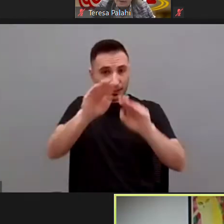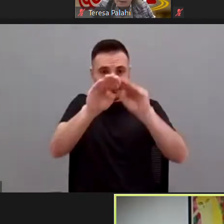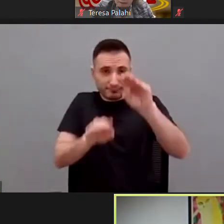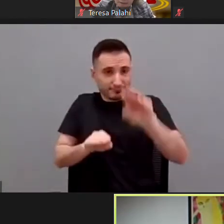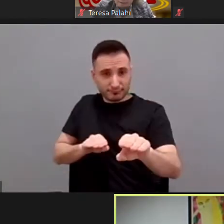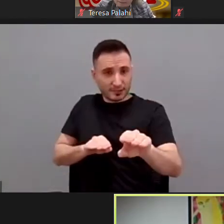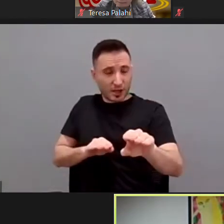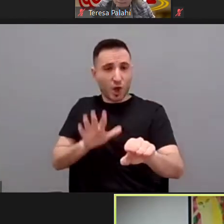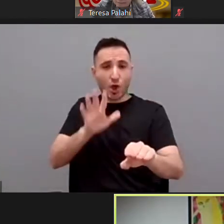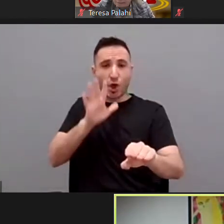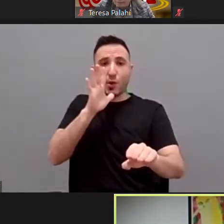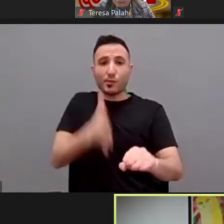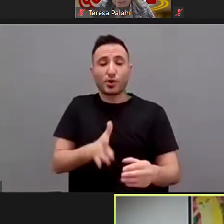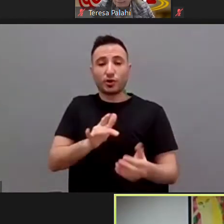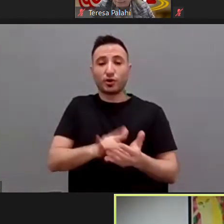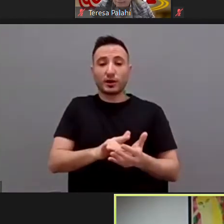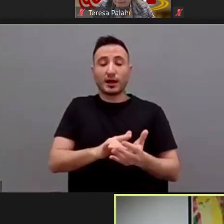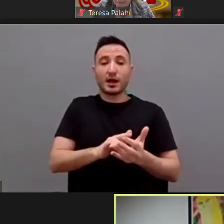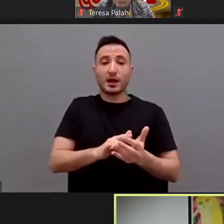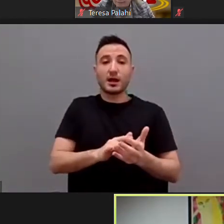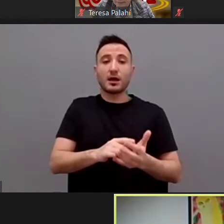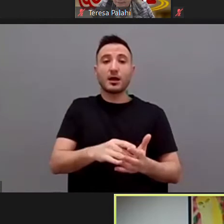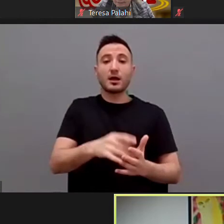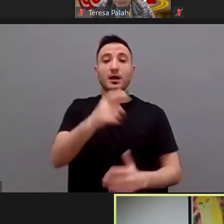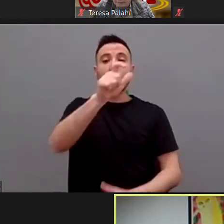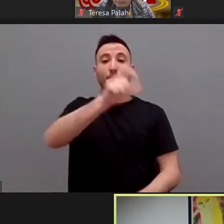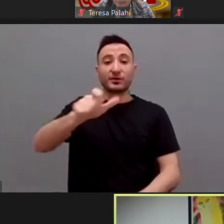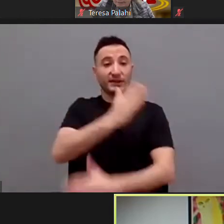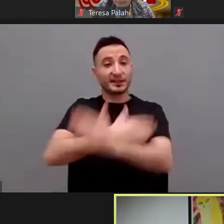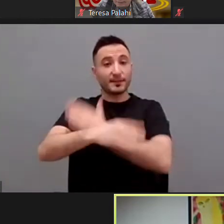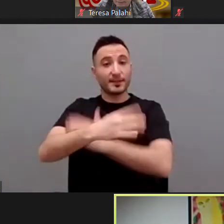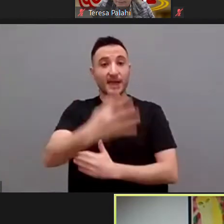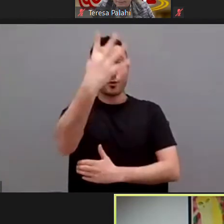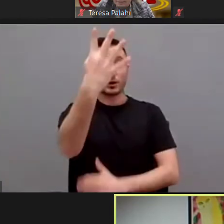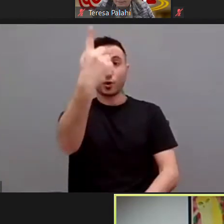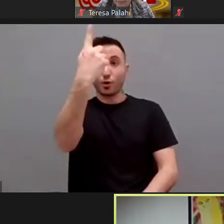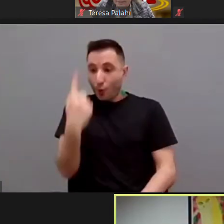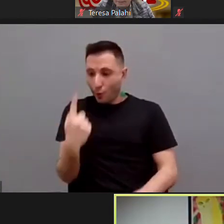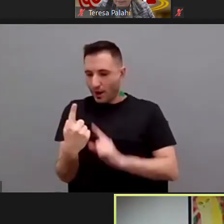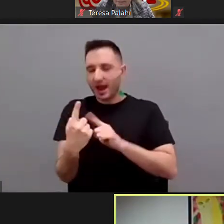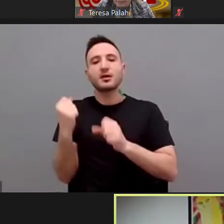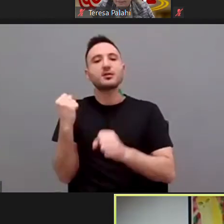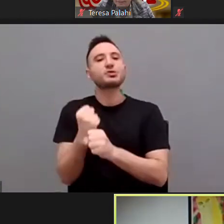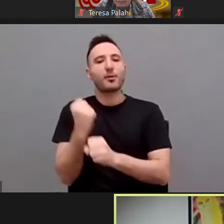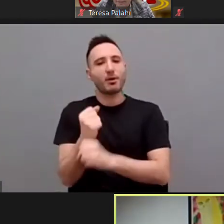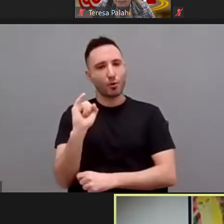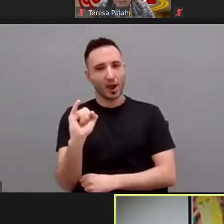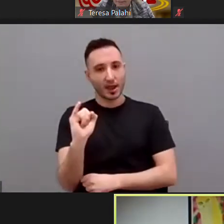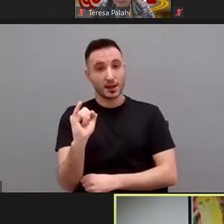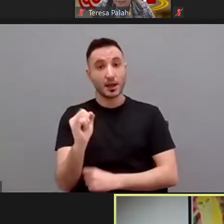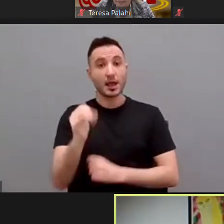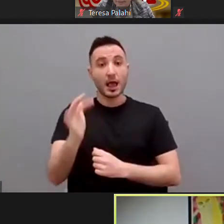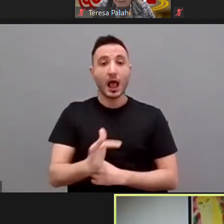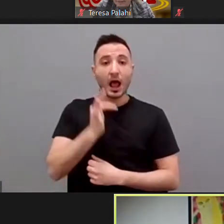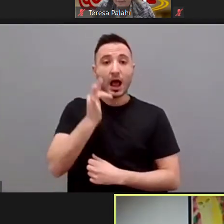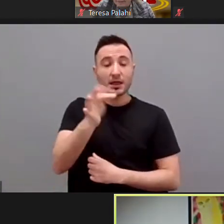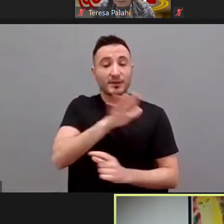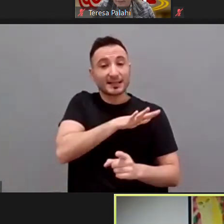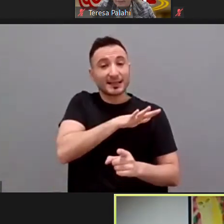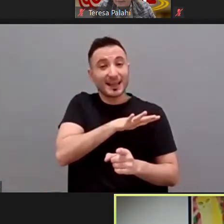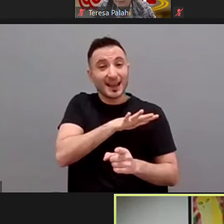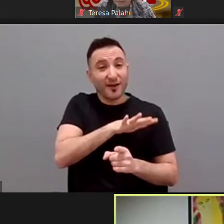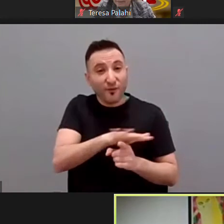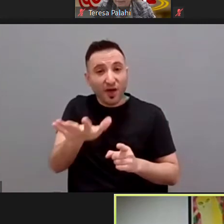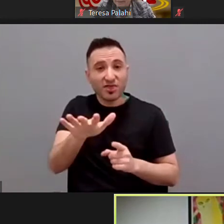porque solamente una de cada 4 personas con discapacidad en edad laboral trabaja y además el impacto que hemos podido ver en las